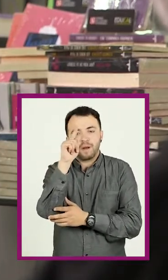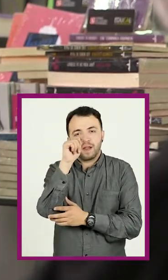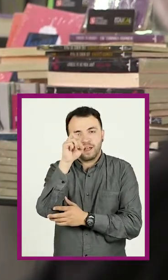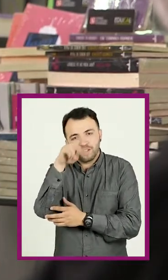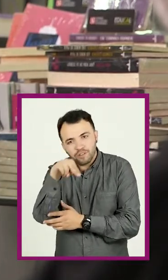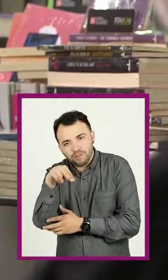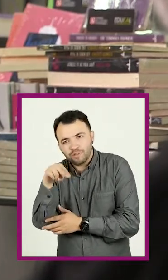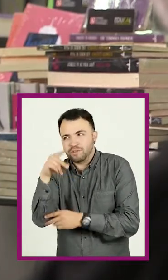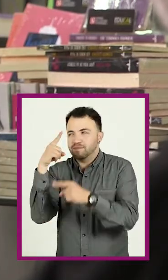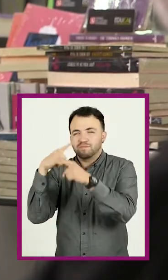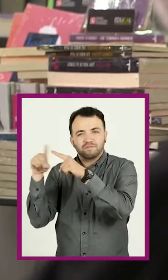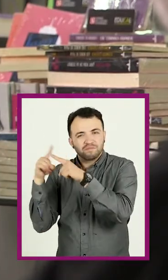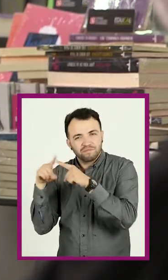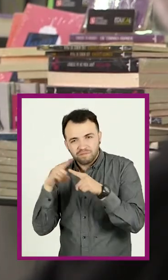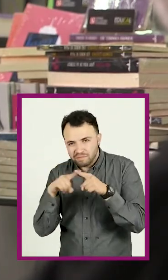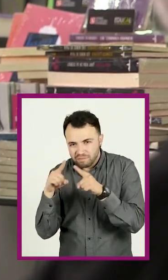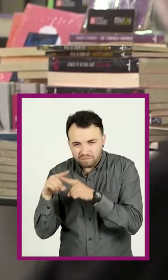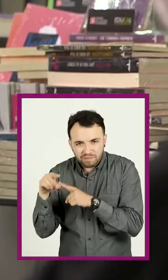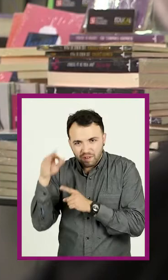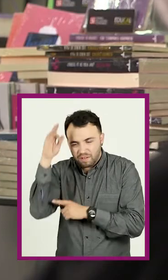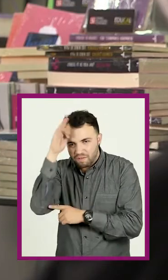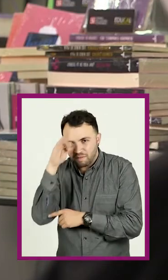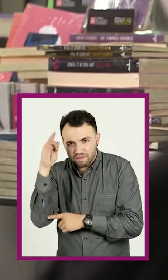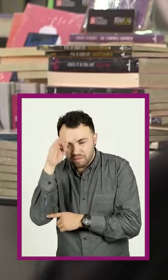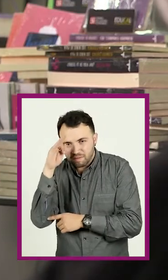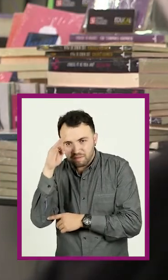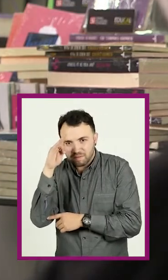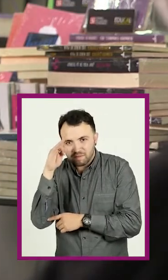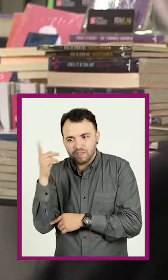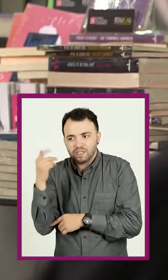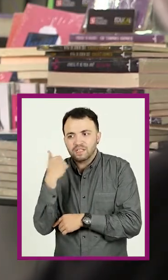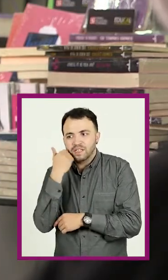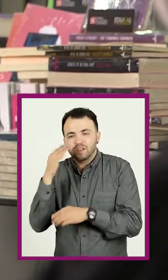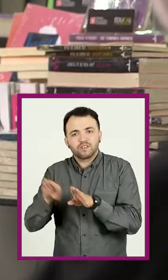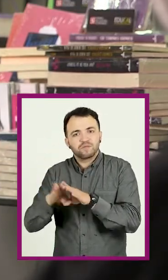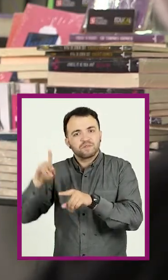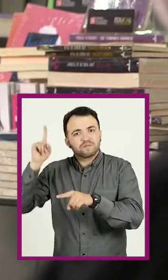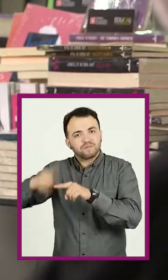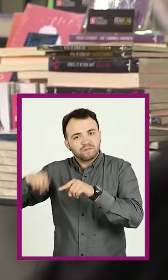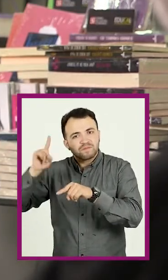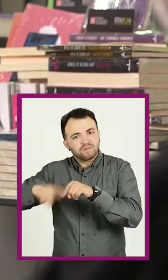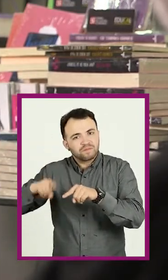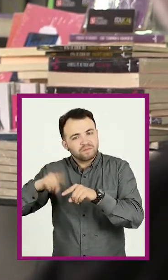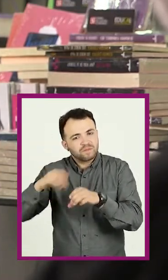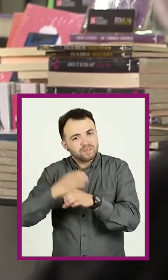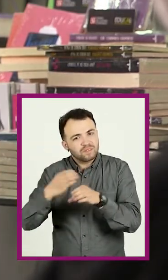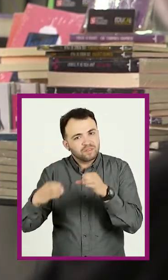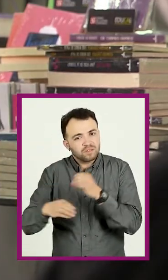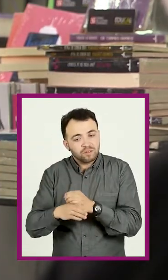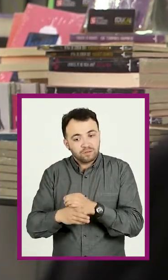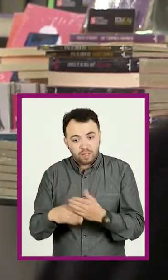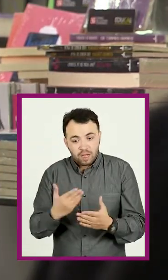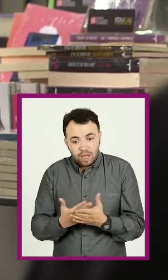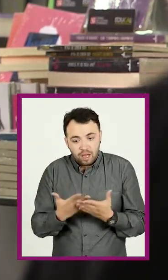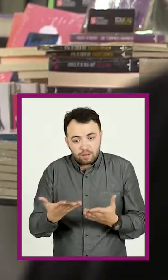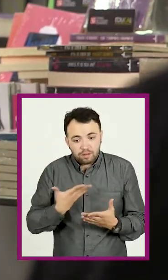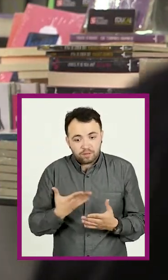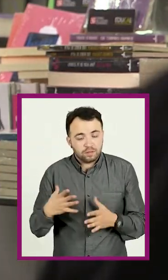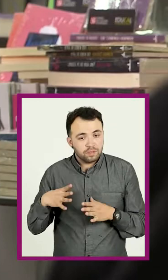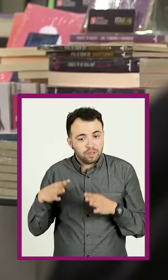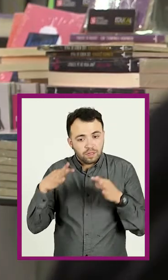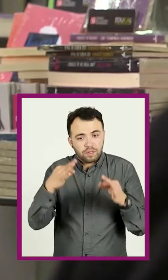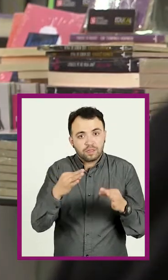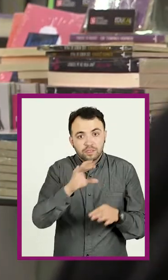fíjate, a la filosofía de los humanistas en tiempos de la conquista. Estamos ahora conmemorando 500 años de